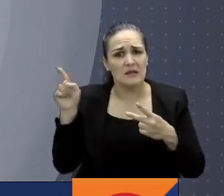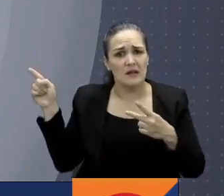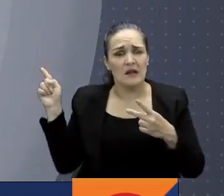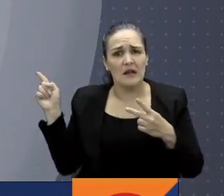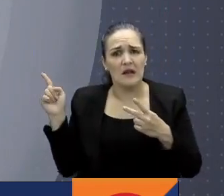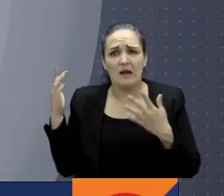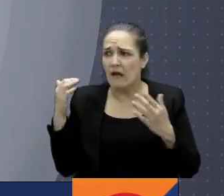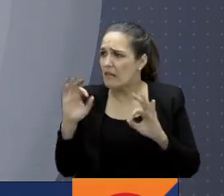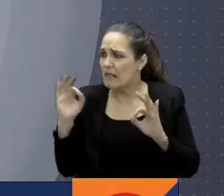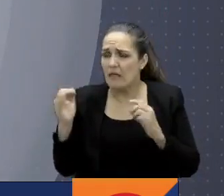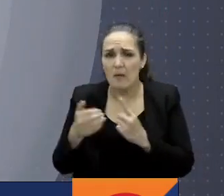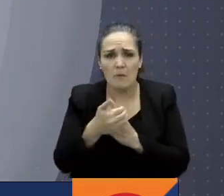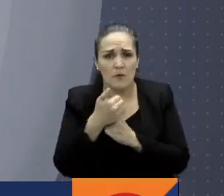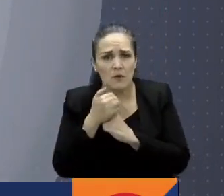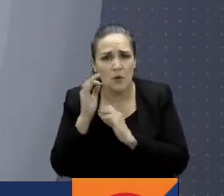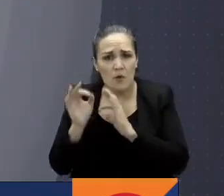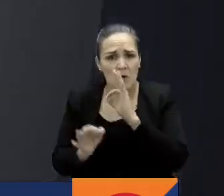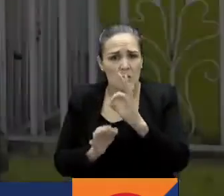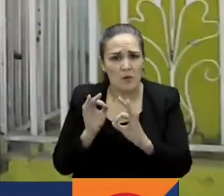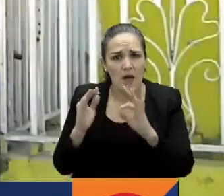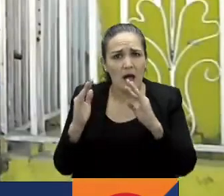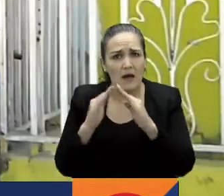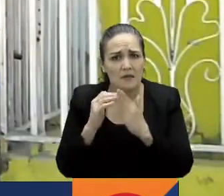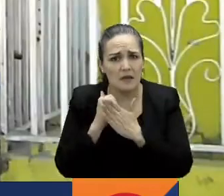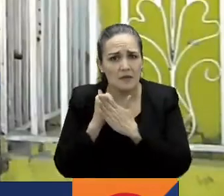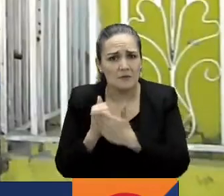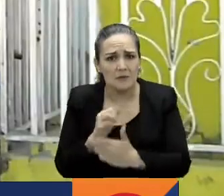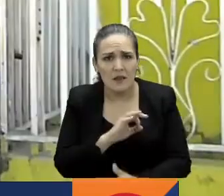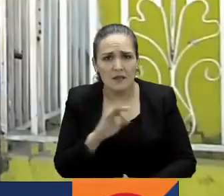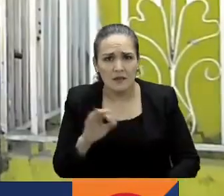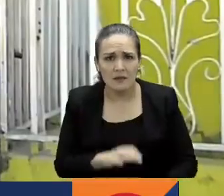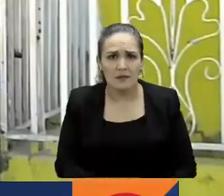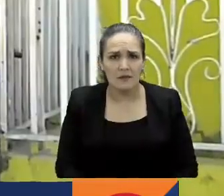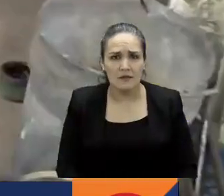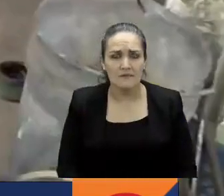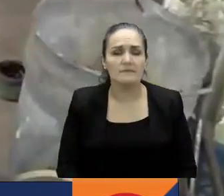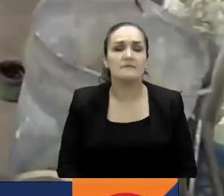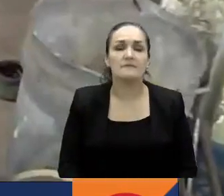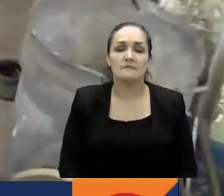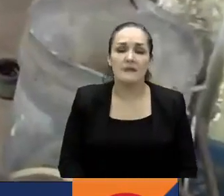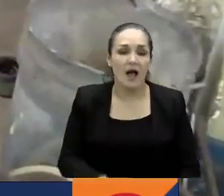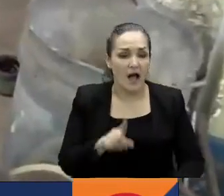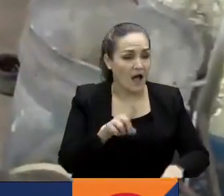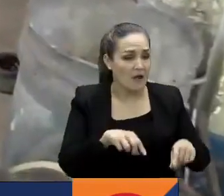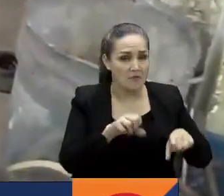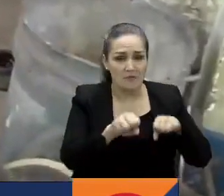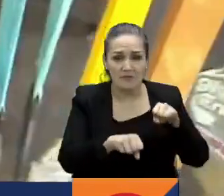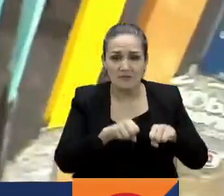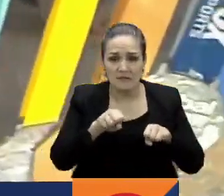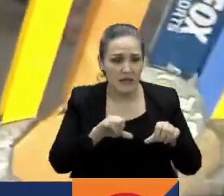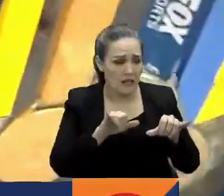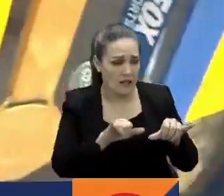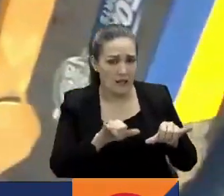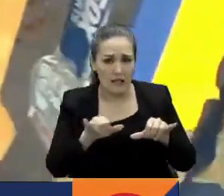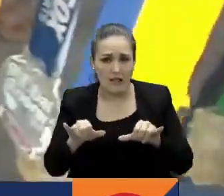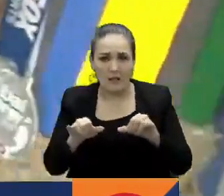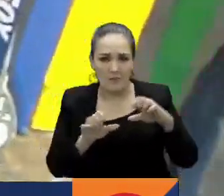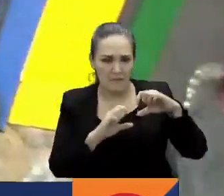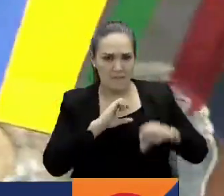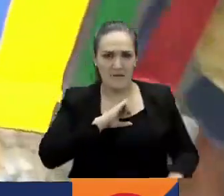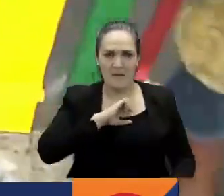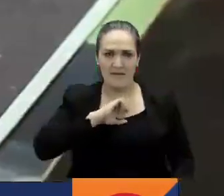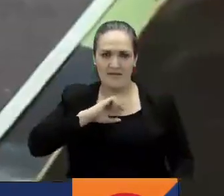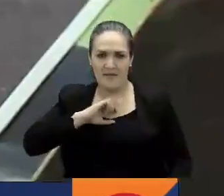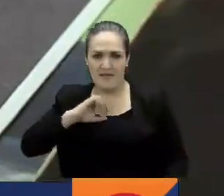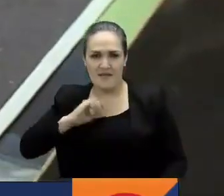de protección, sin ninguna clase de ayuda. Dejó algunos trabajos a medio hacer en la bicicletería, las medallas colgadas de sus